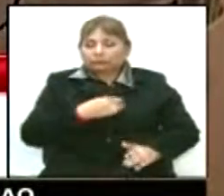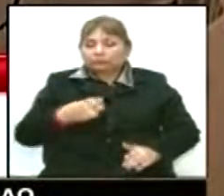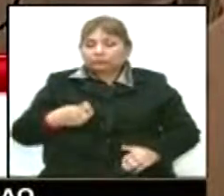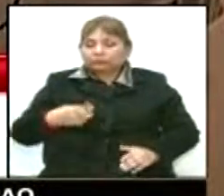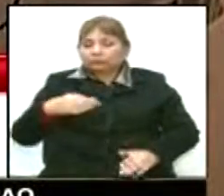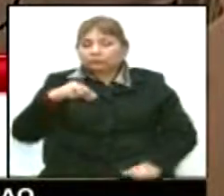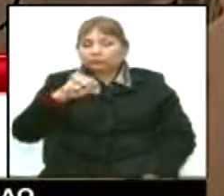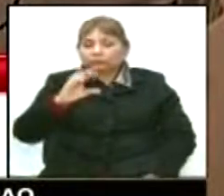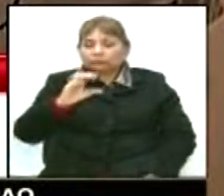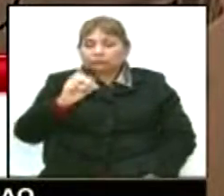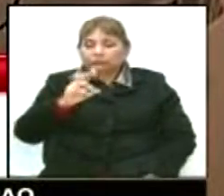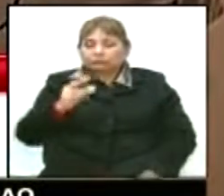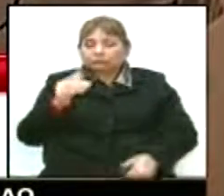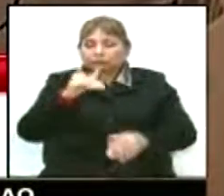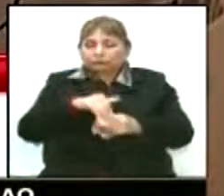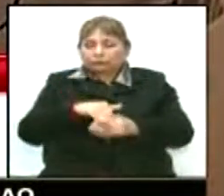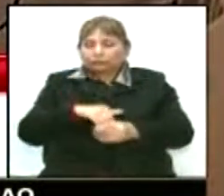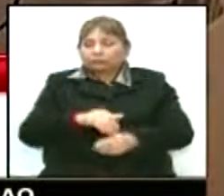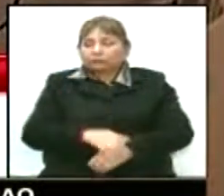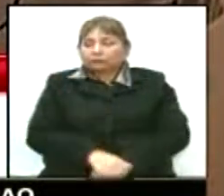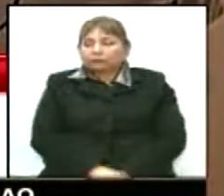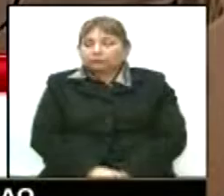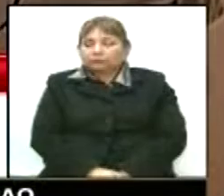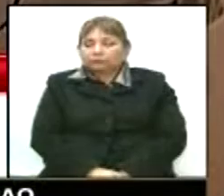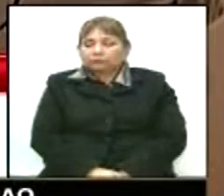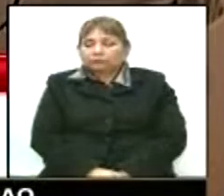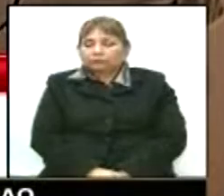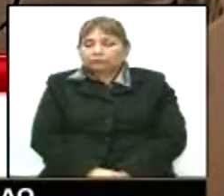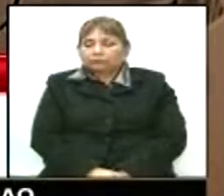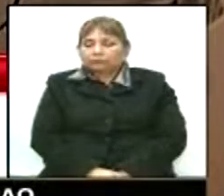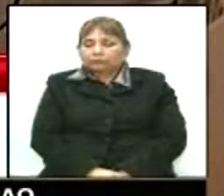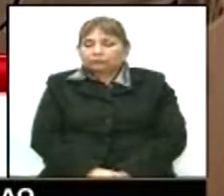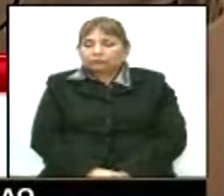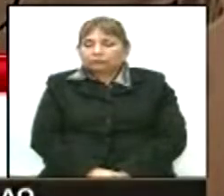Horacio Pacori, pasamos a votación el proyecto de ley.